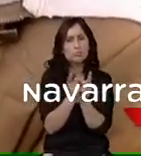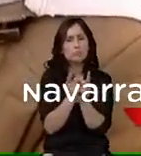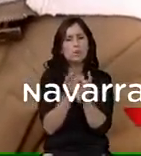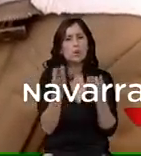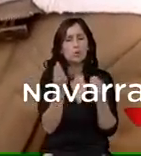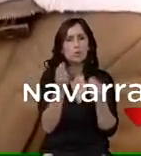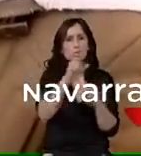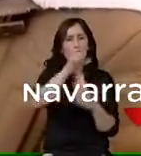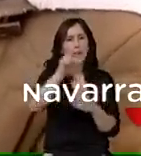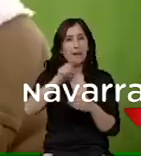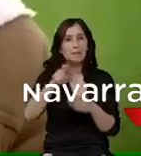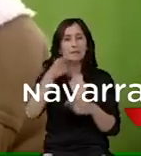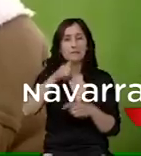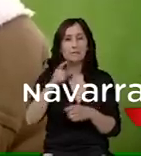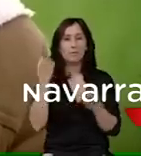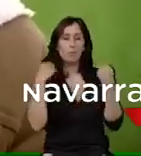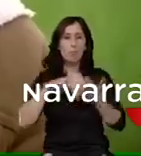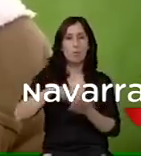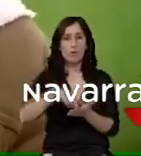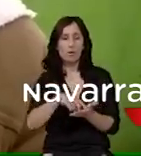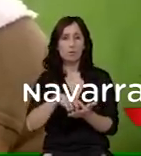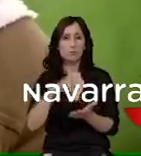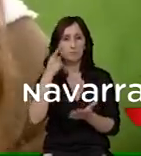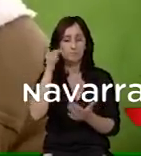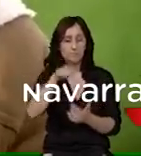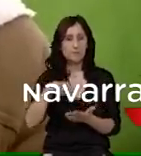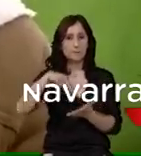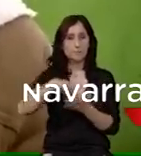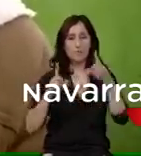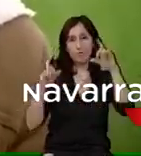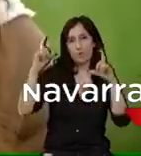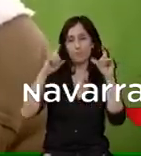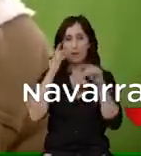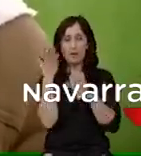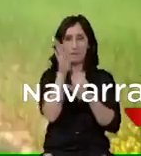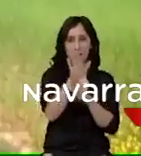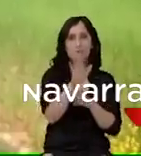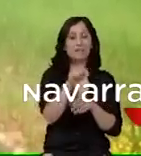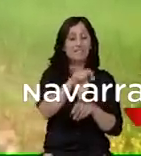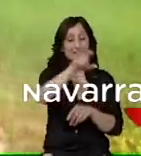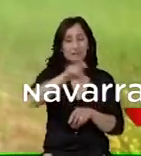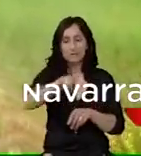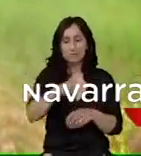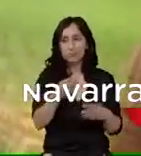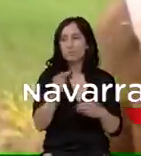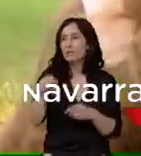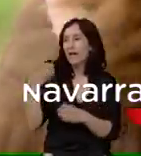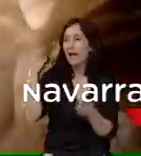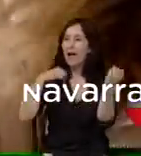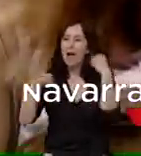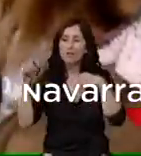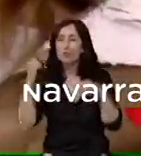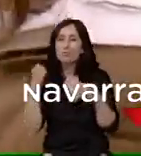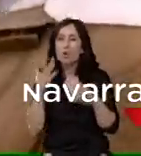también que vienen para hacerse sus books de presentación, porque la Bardenas es tierra que todo el mundo tiene cabida. ¿Qué actores has visto por aquí